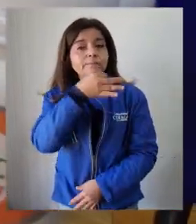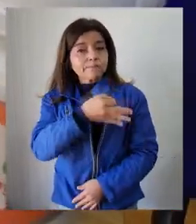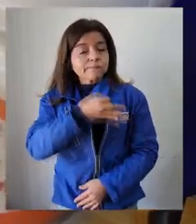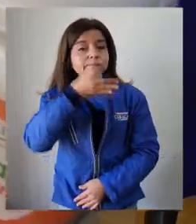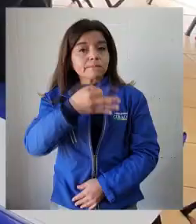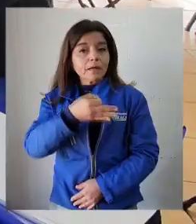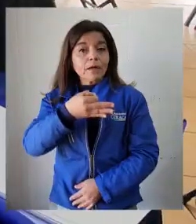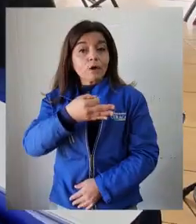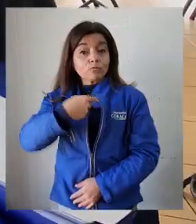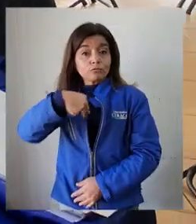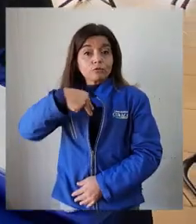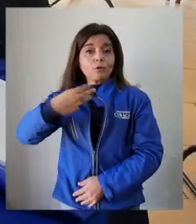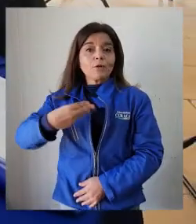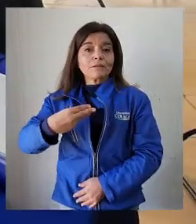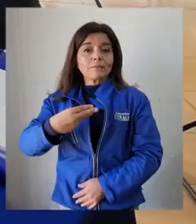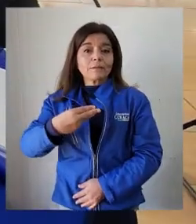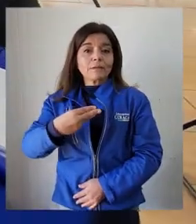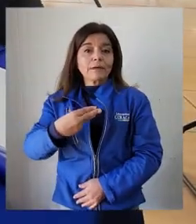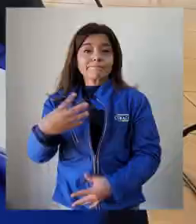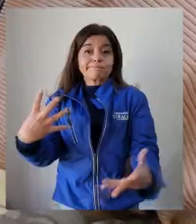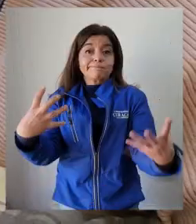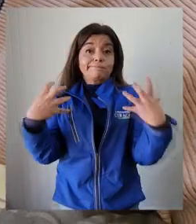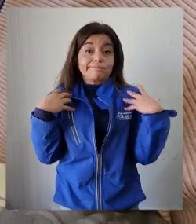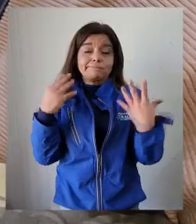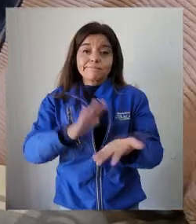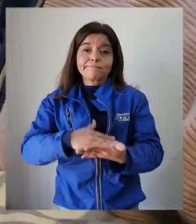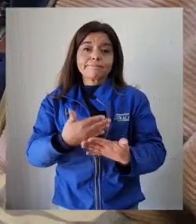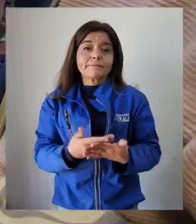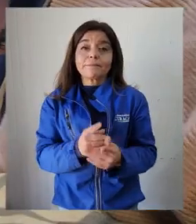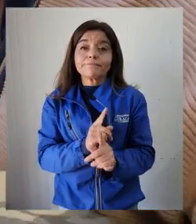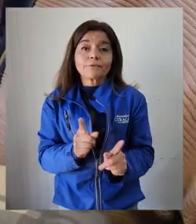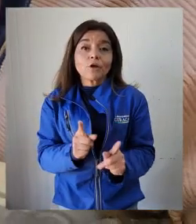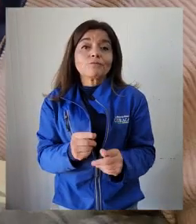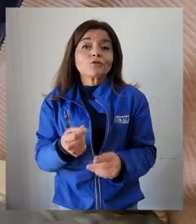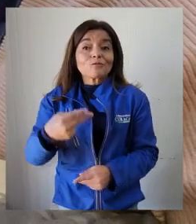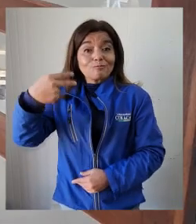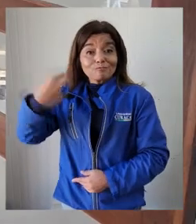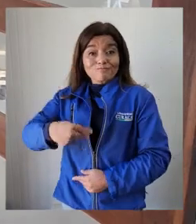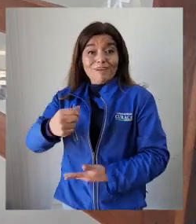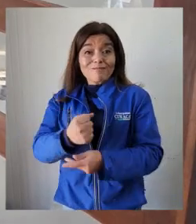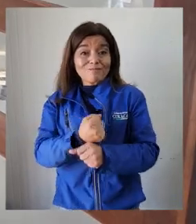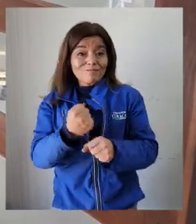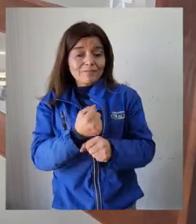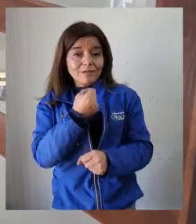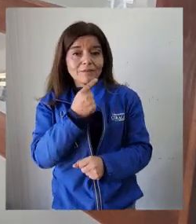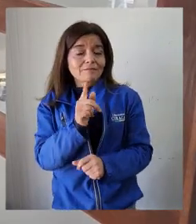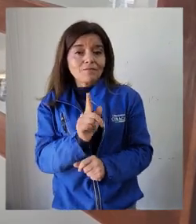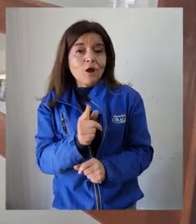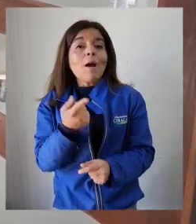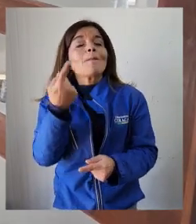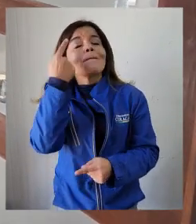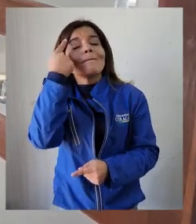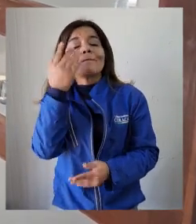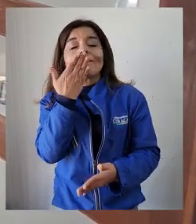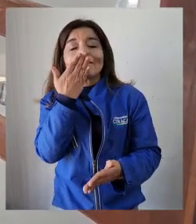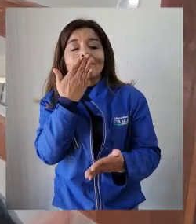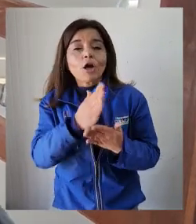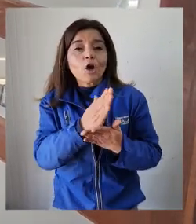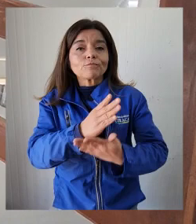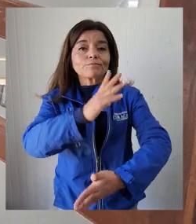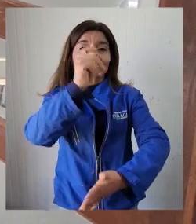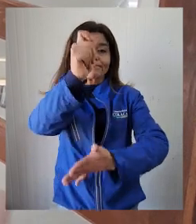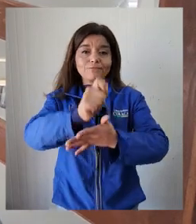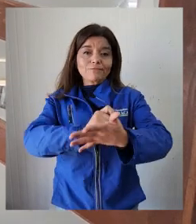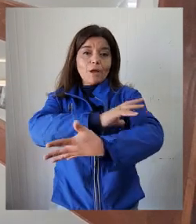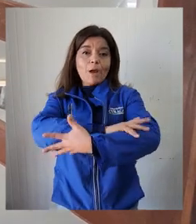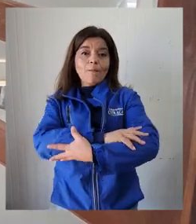veces, como municipalidad, lamentablemente, como no tenemos la salud a cargo, no podemos tener una farmacia propia. Es por eso que hace un tiempo firmamos convenio con otra municipalidad, que